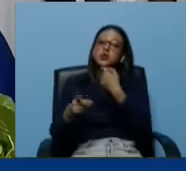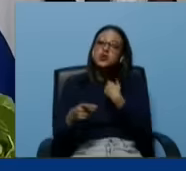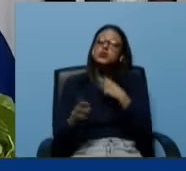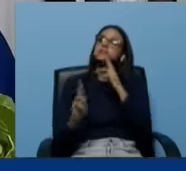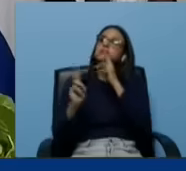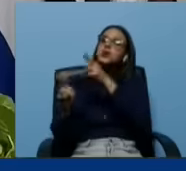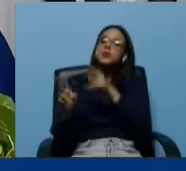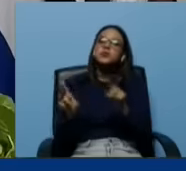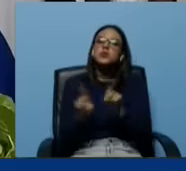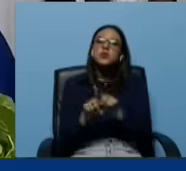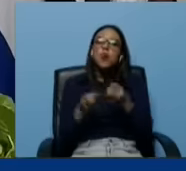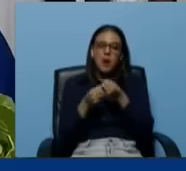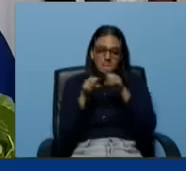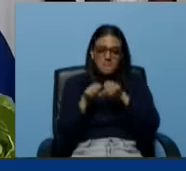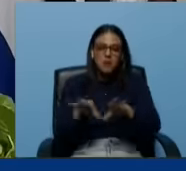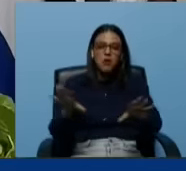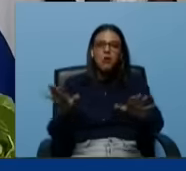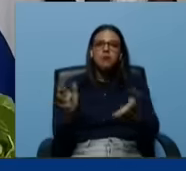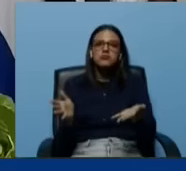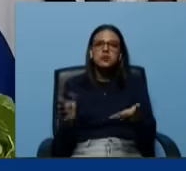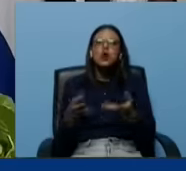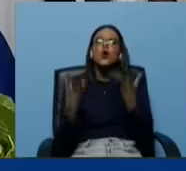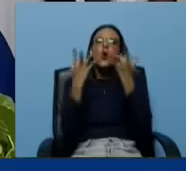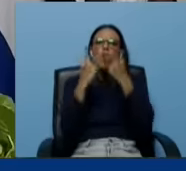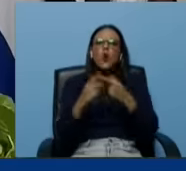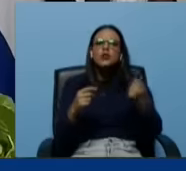¿Y vos cuántos periodos llevas ya de gobierno?